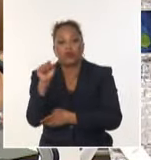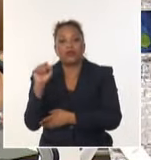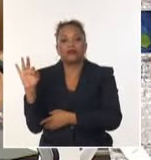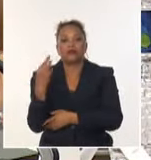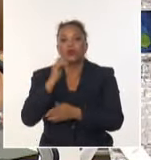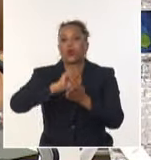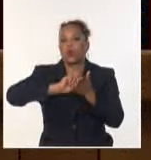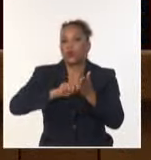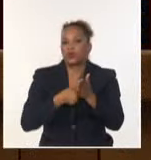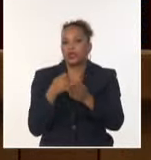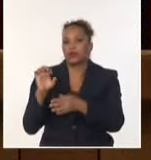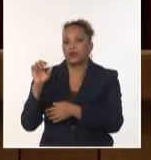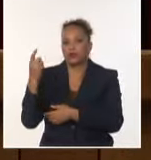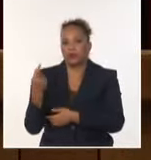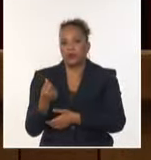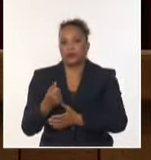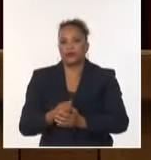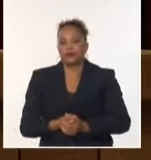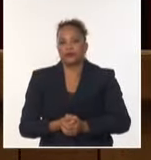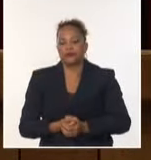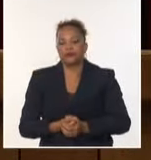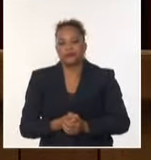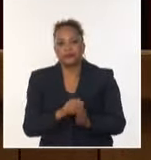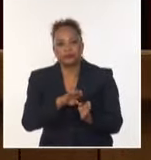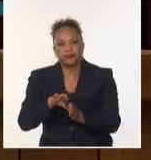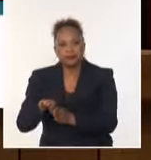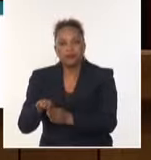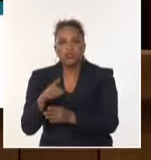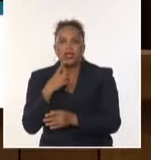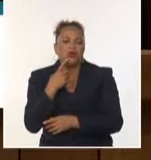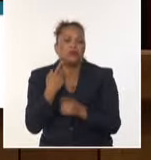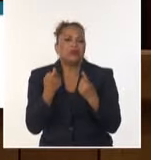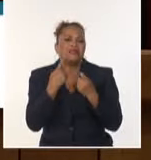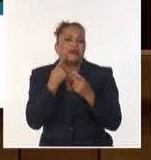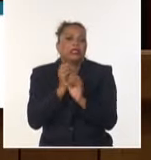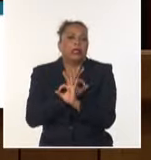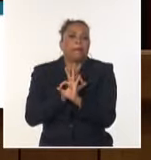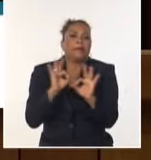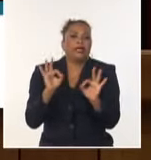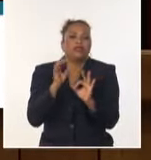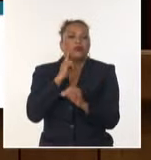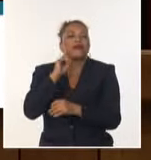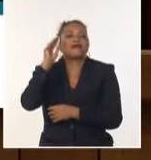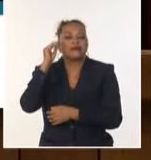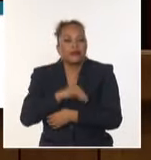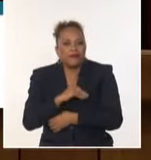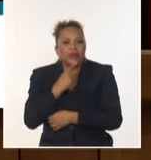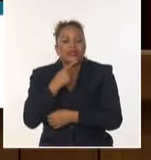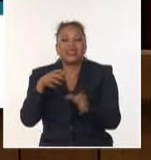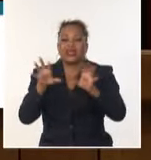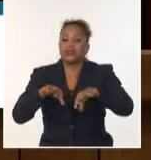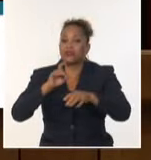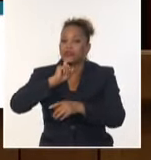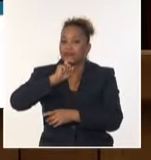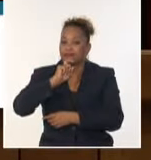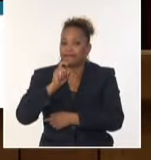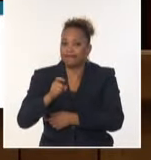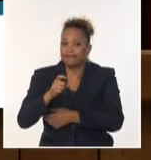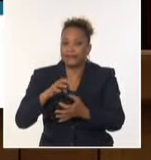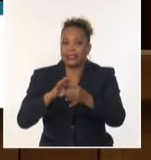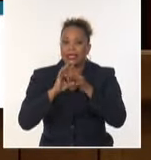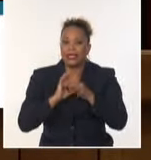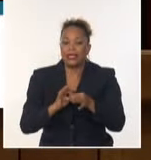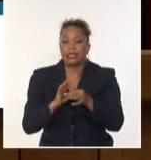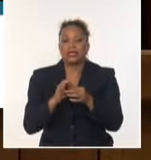contratación económica. No se necesita ser experto ni especialista para darnos cuenta de la compleja situación que tenemos, de la